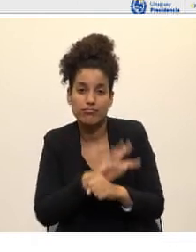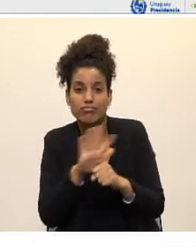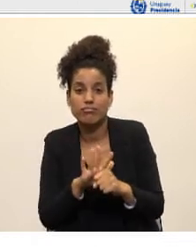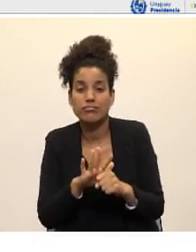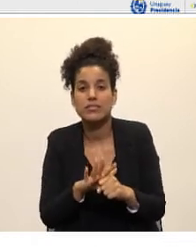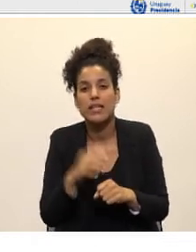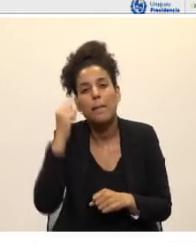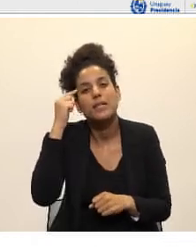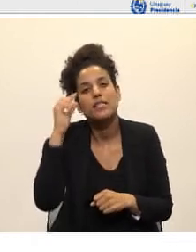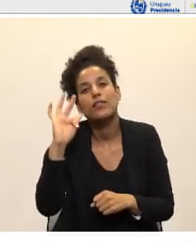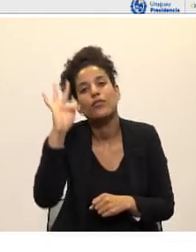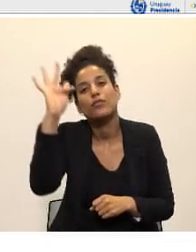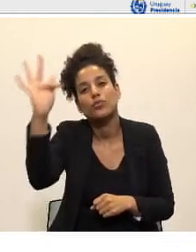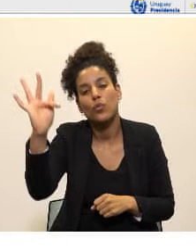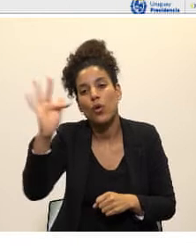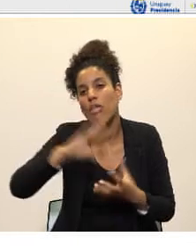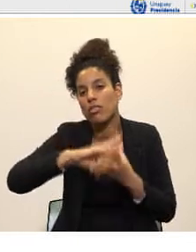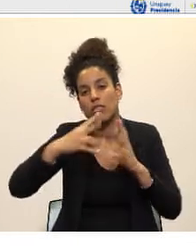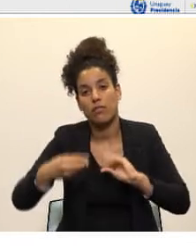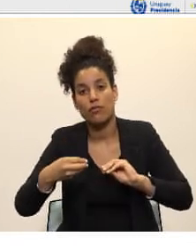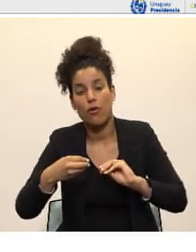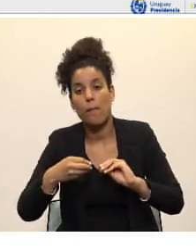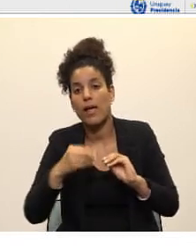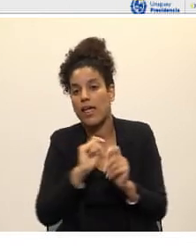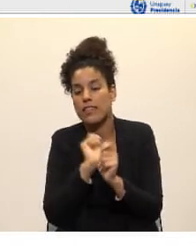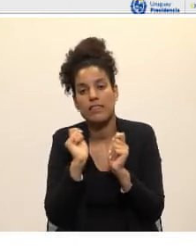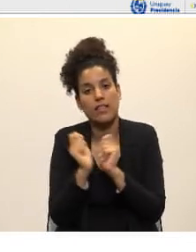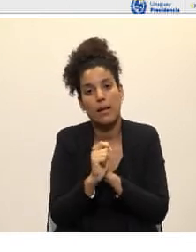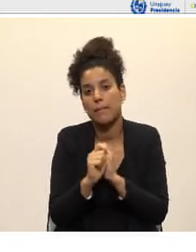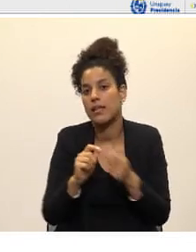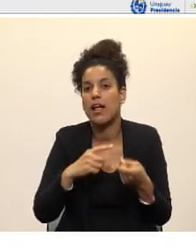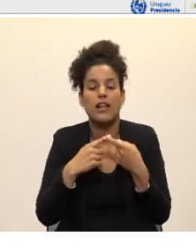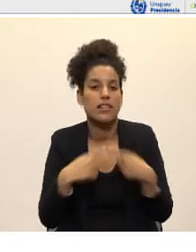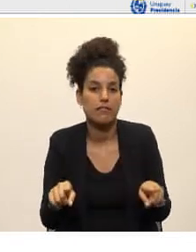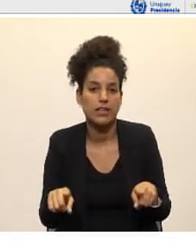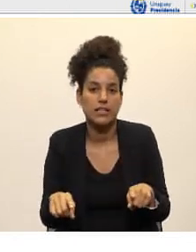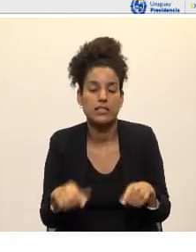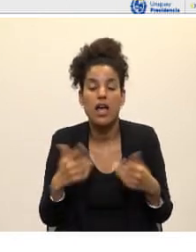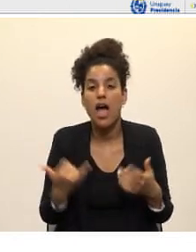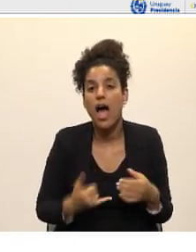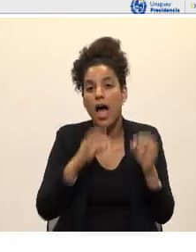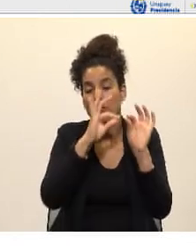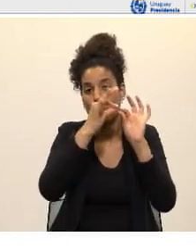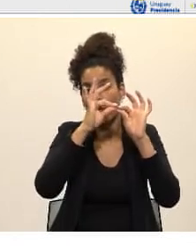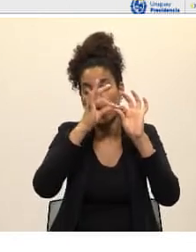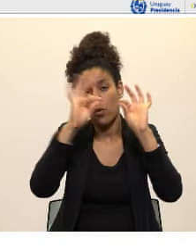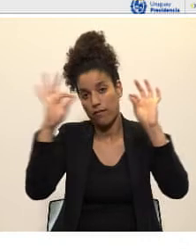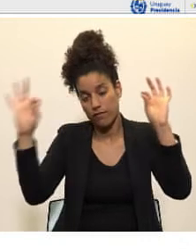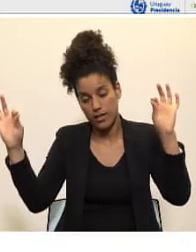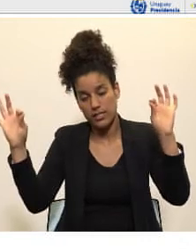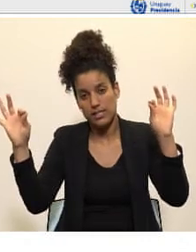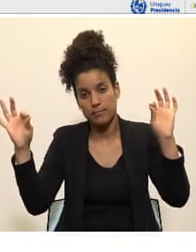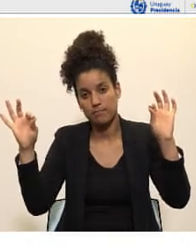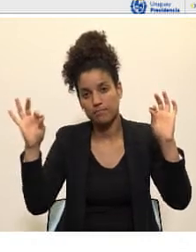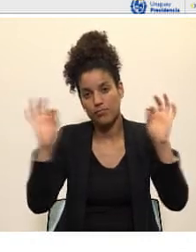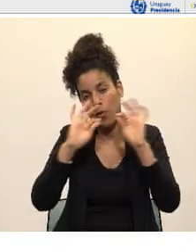cómo planificar de una manera diferente. Y acá traigo una frase de Gramsci, una idea fuerte que me viene acompañando